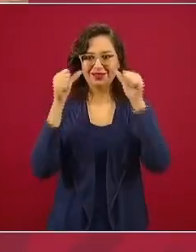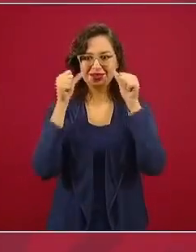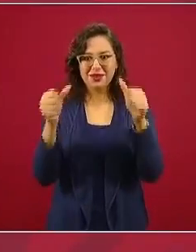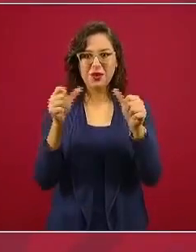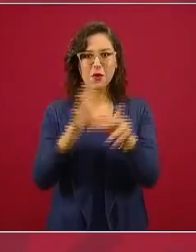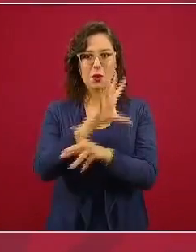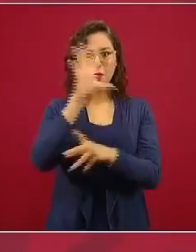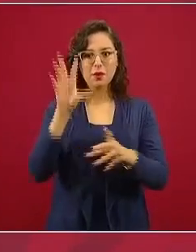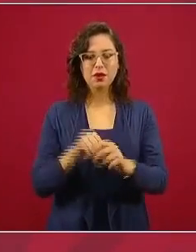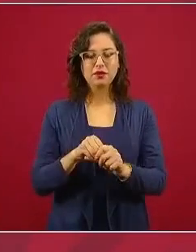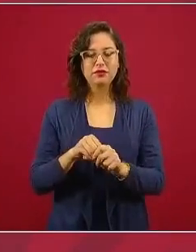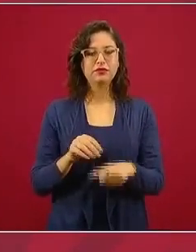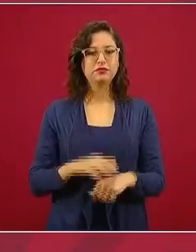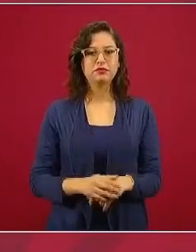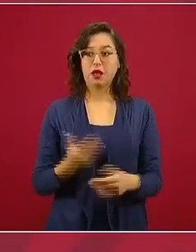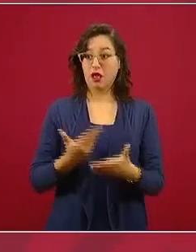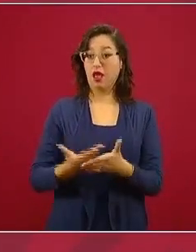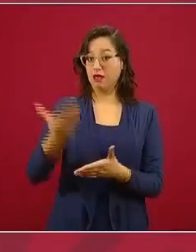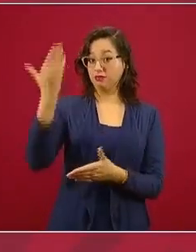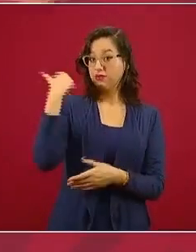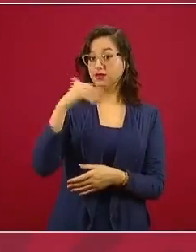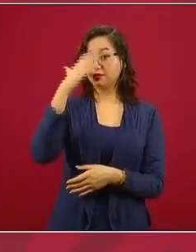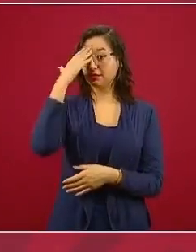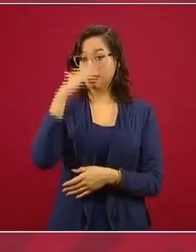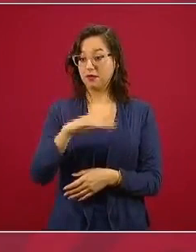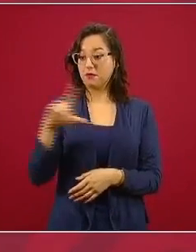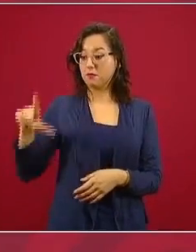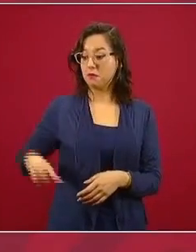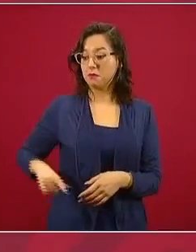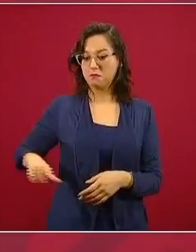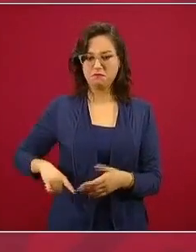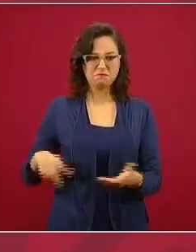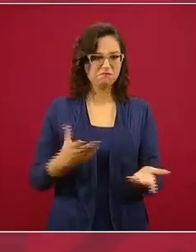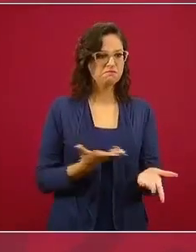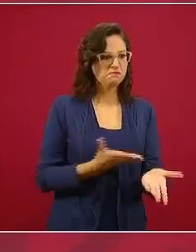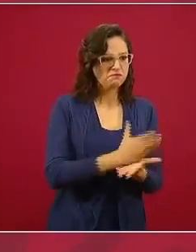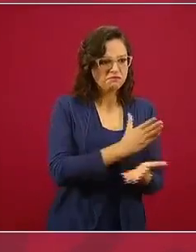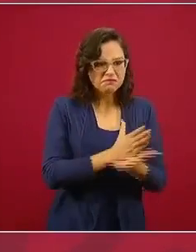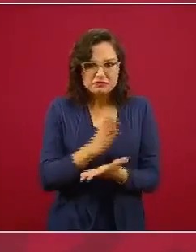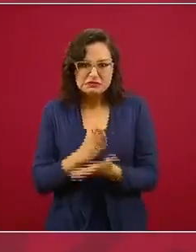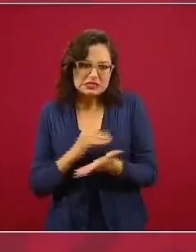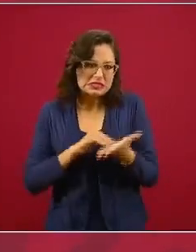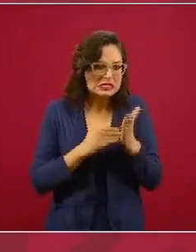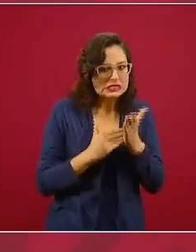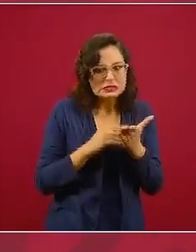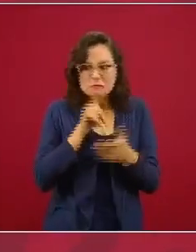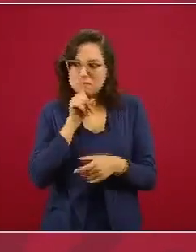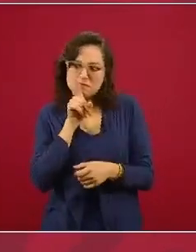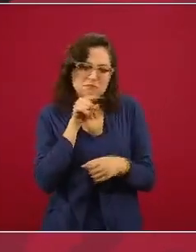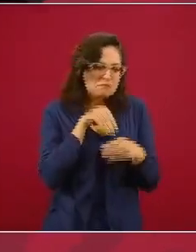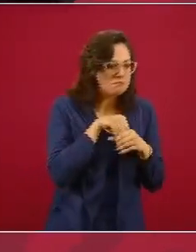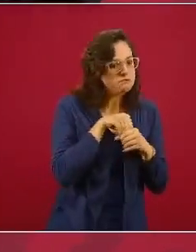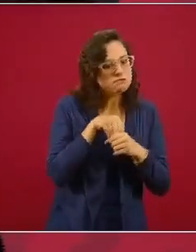intervenido el Estado? Ahora, con el cambio, decidimos